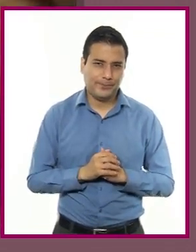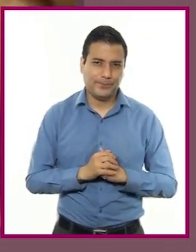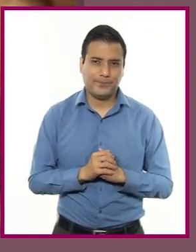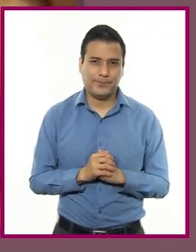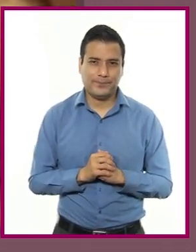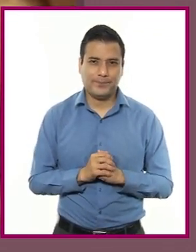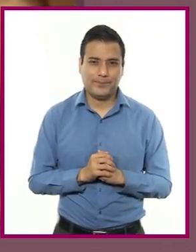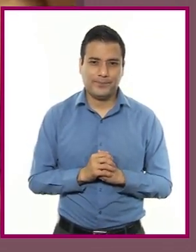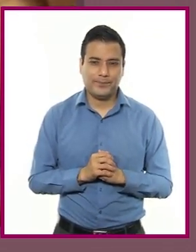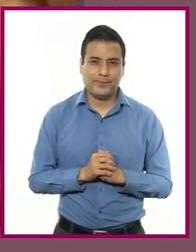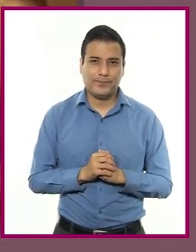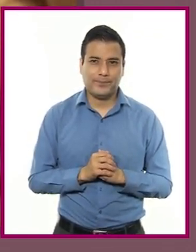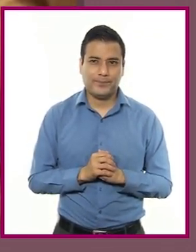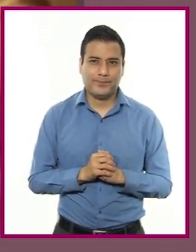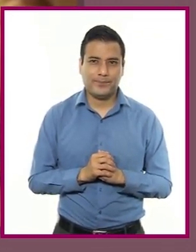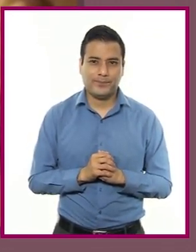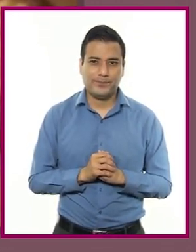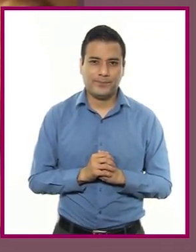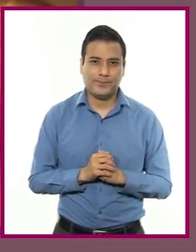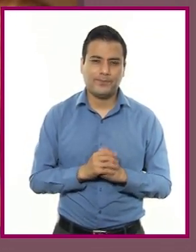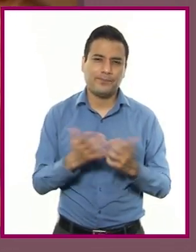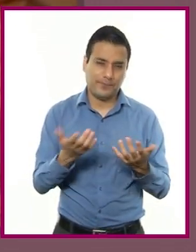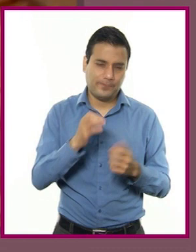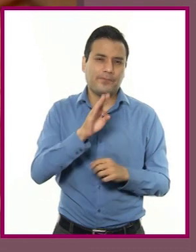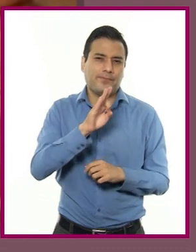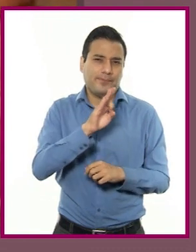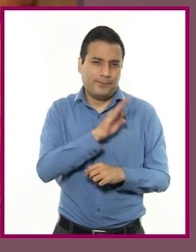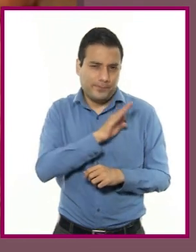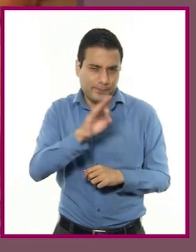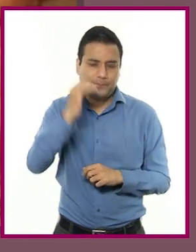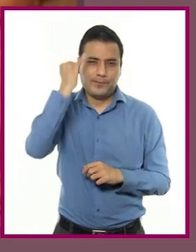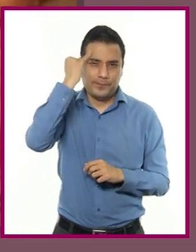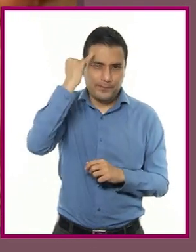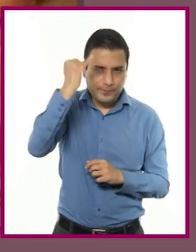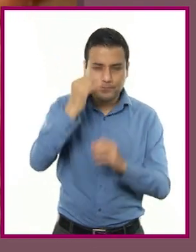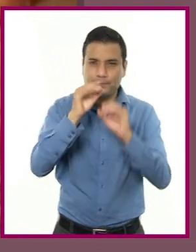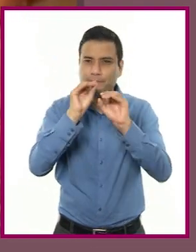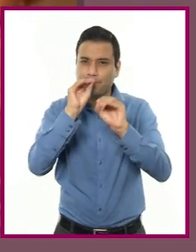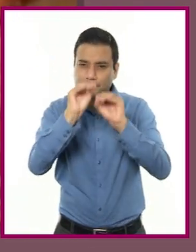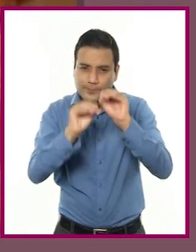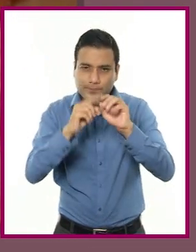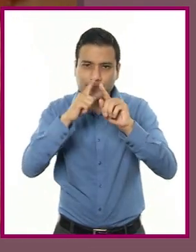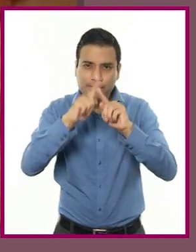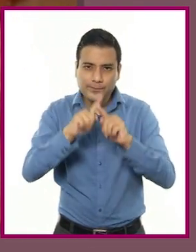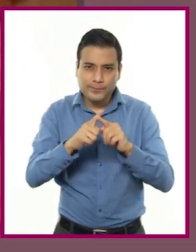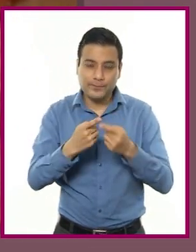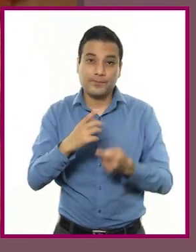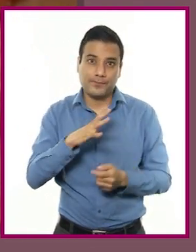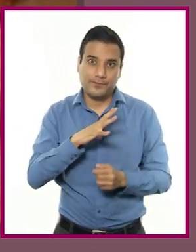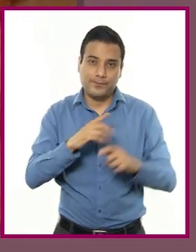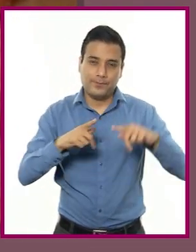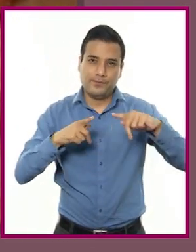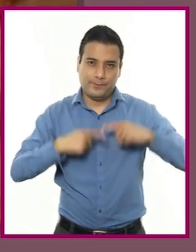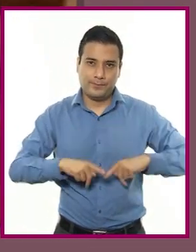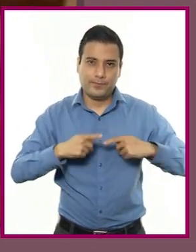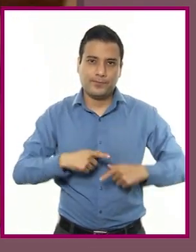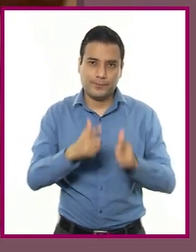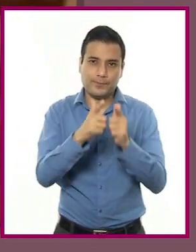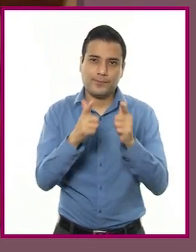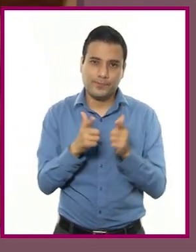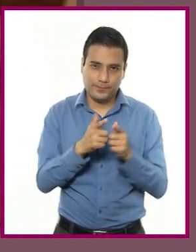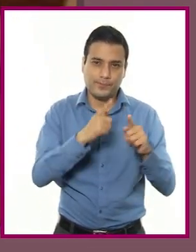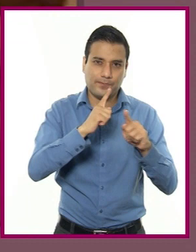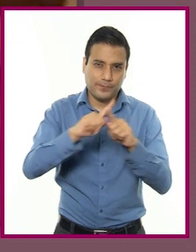La ciencia física podía ser fantasiosa. Estas pinturas nos muestran los diversos sectores de la población y dan idea de